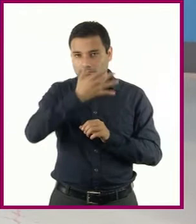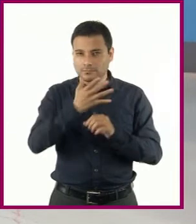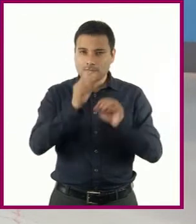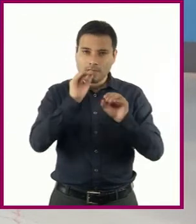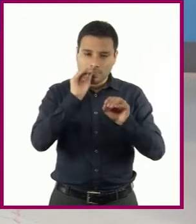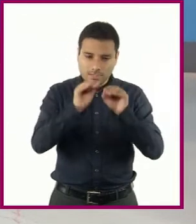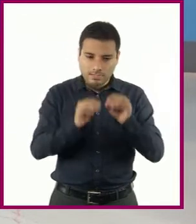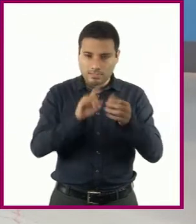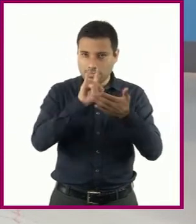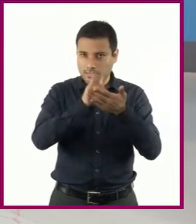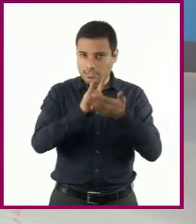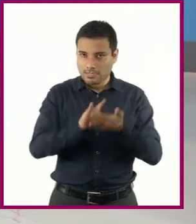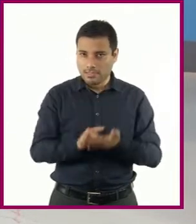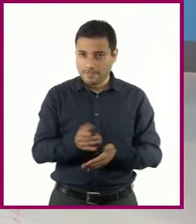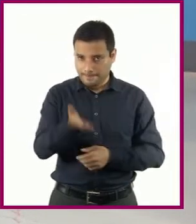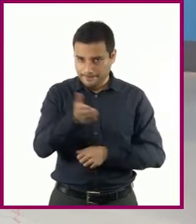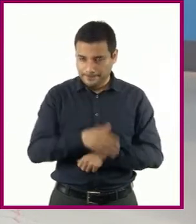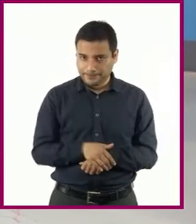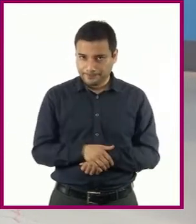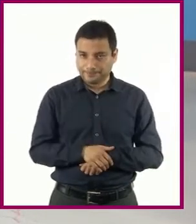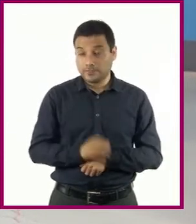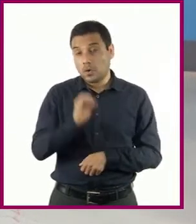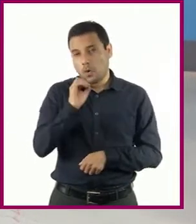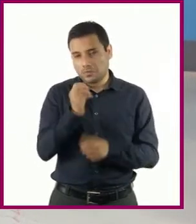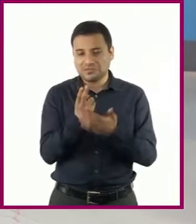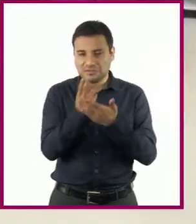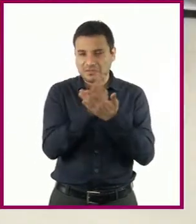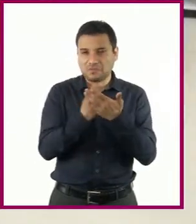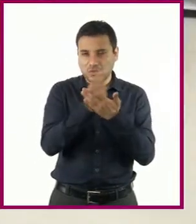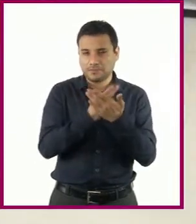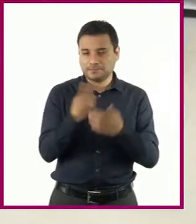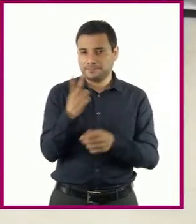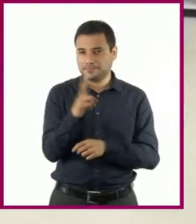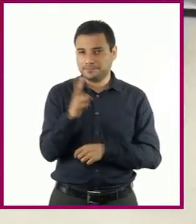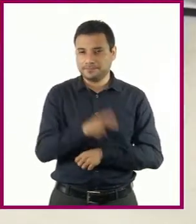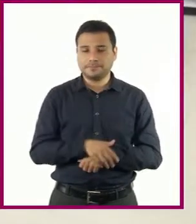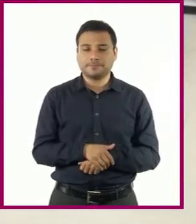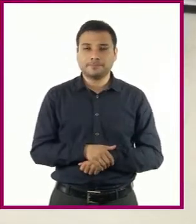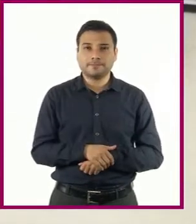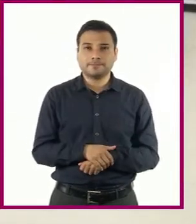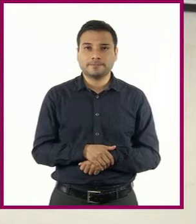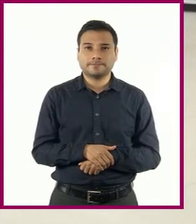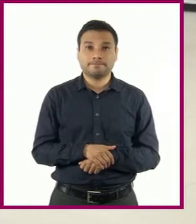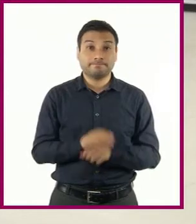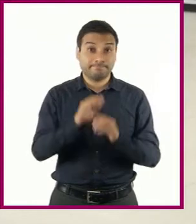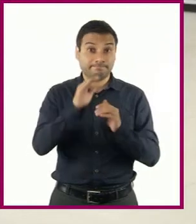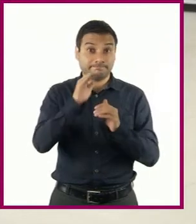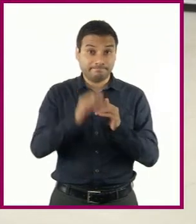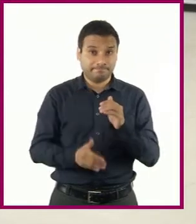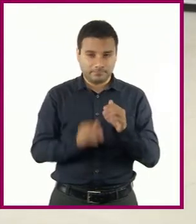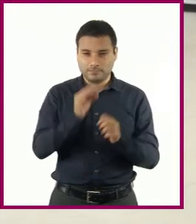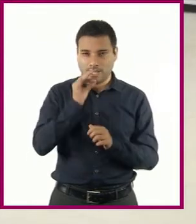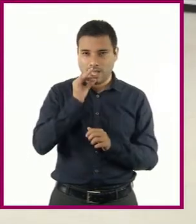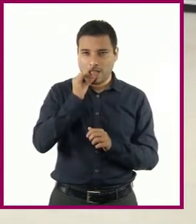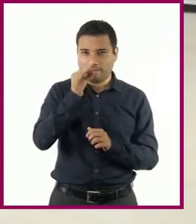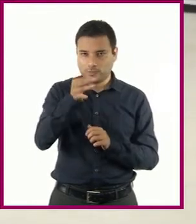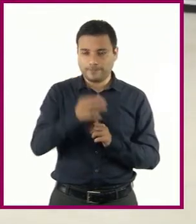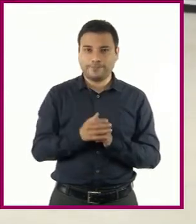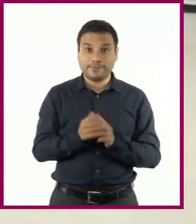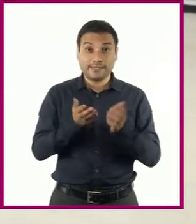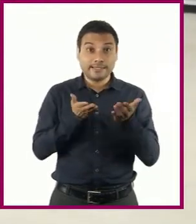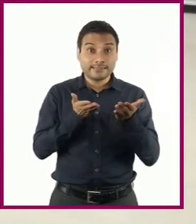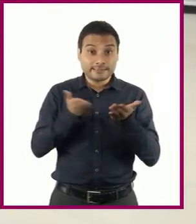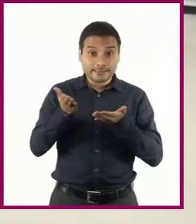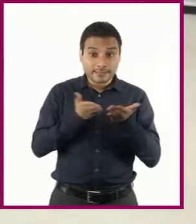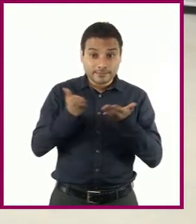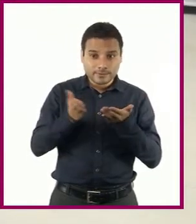y péguenlas en su cuaderno, o bien pueden hacer dibujos. Para finalizar, concluimos que los servicios